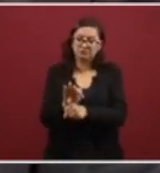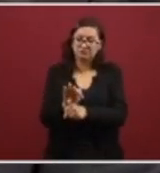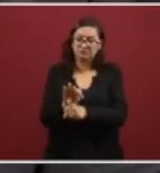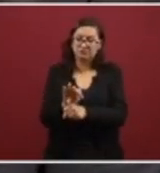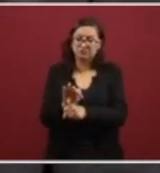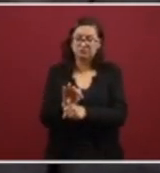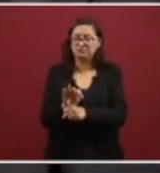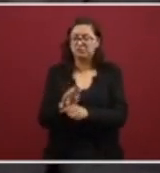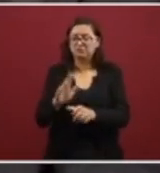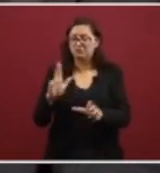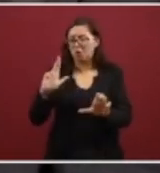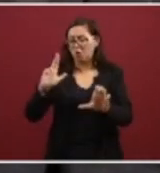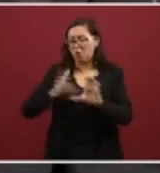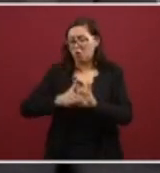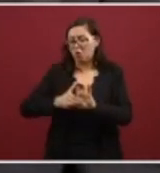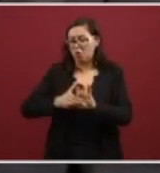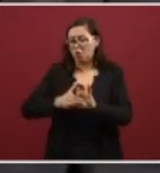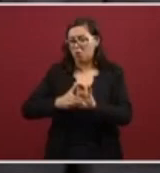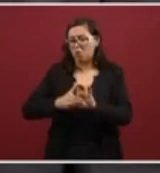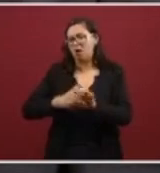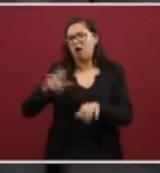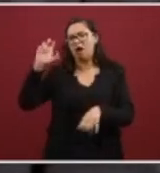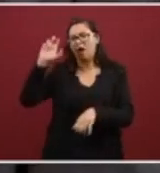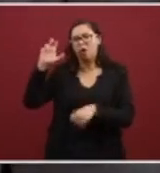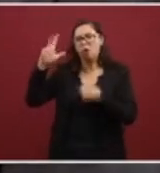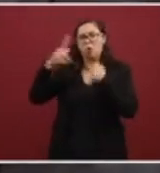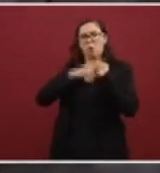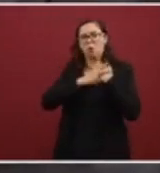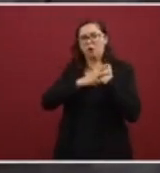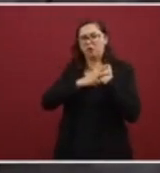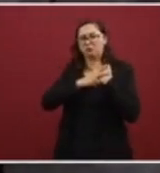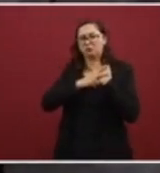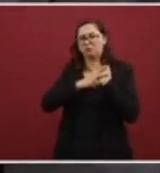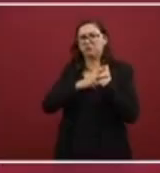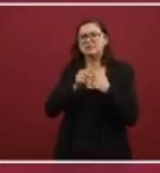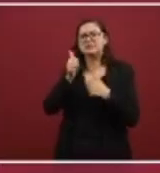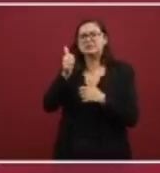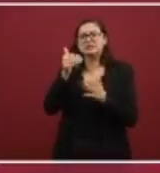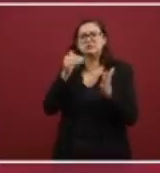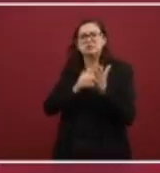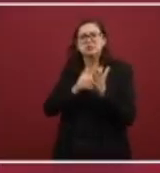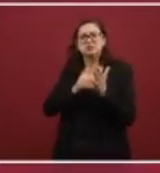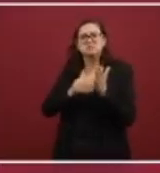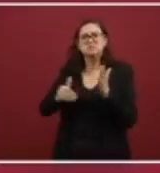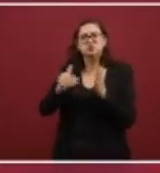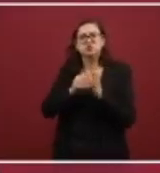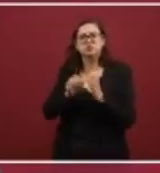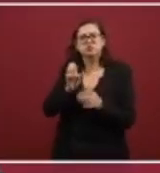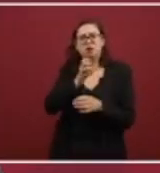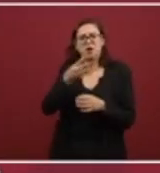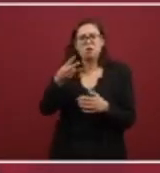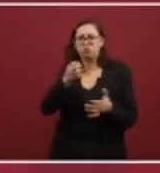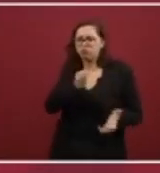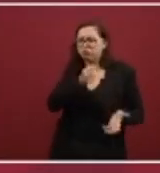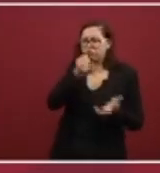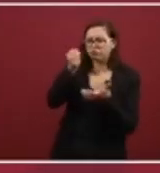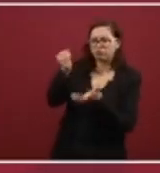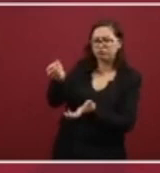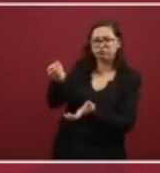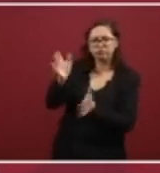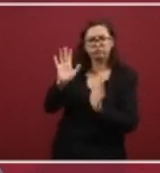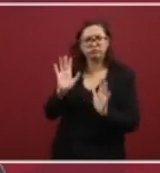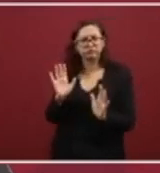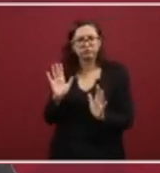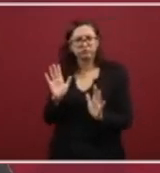sirios, la Unión Europea les ofreció 6,000 millones de euros e hicieron un